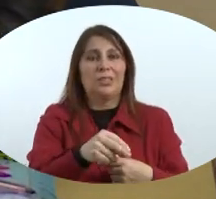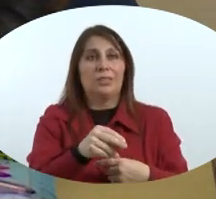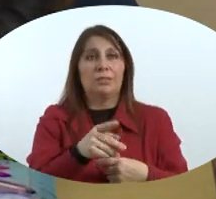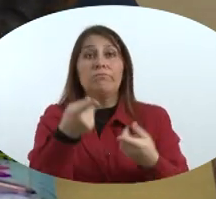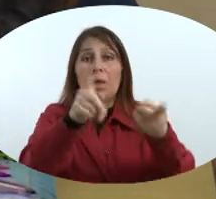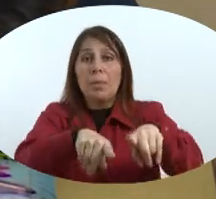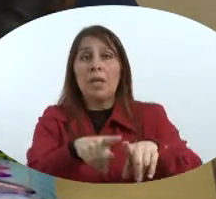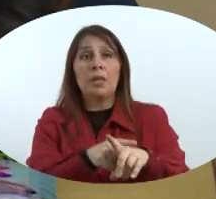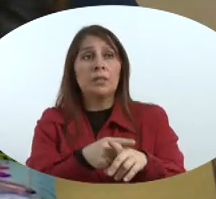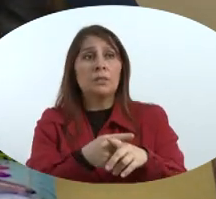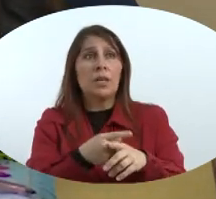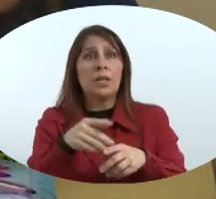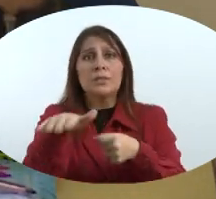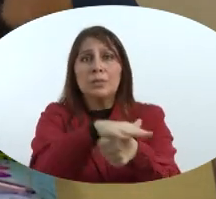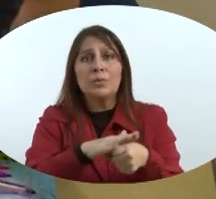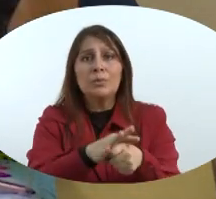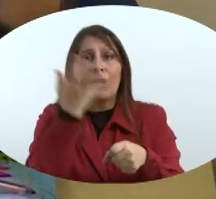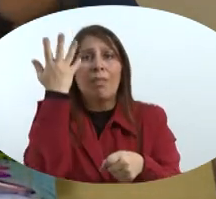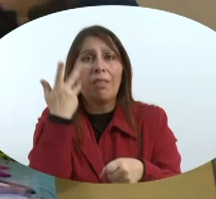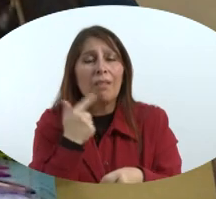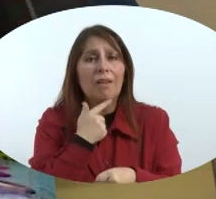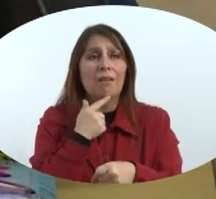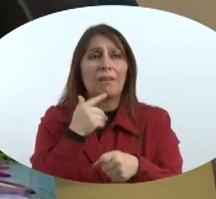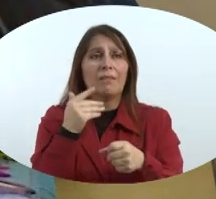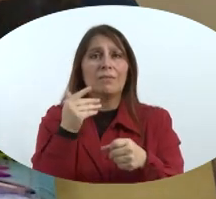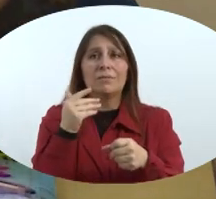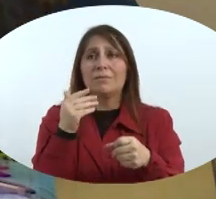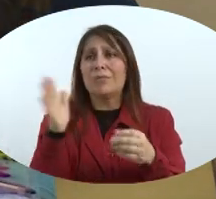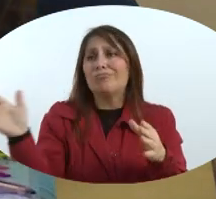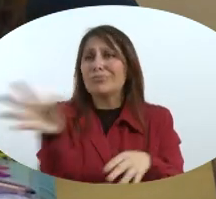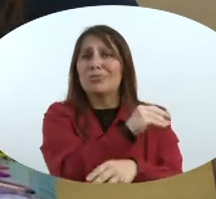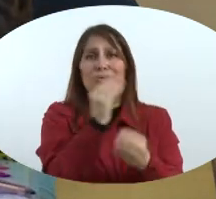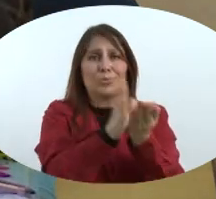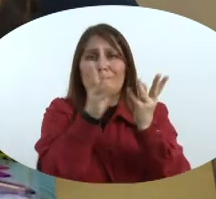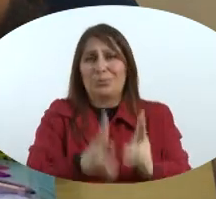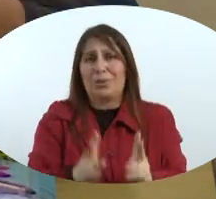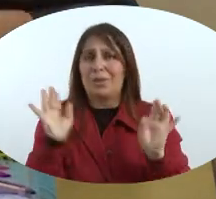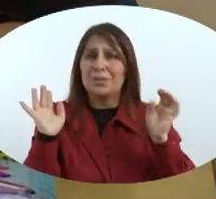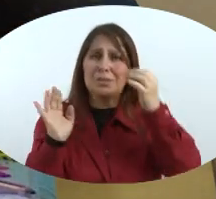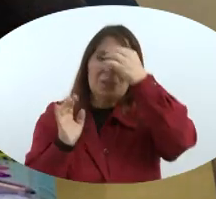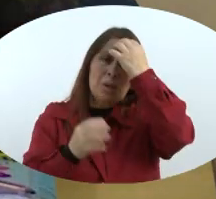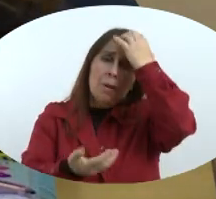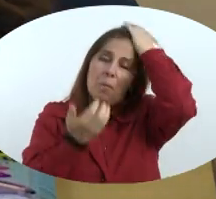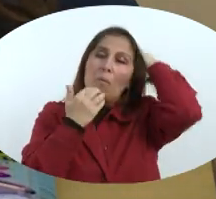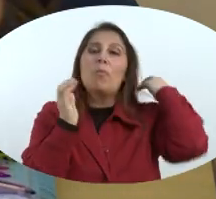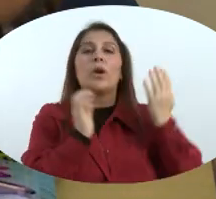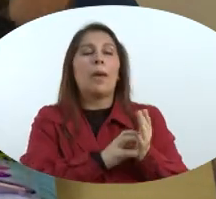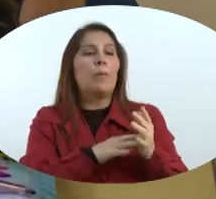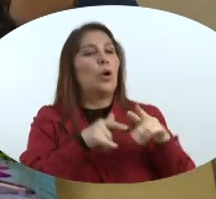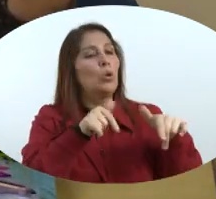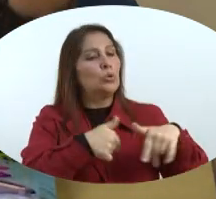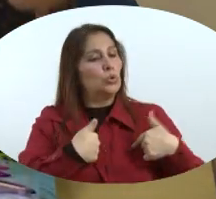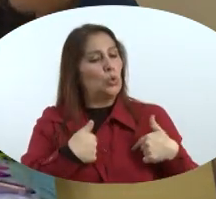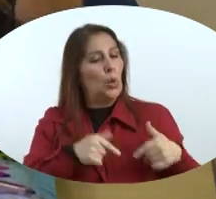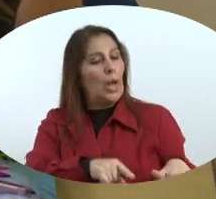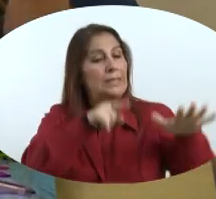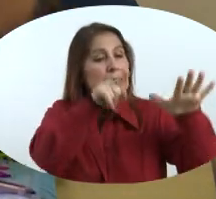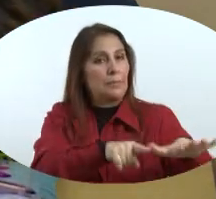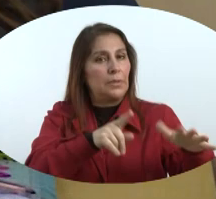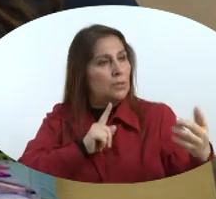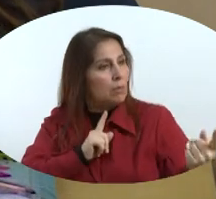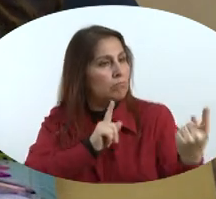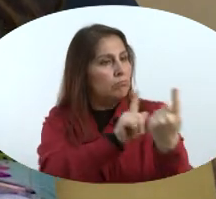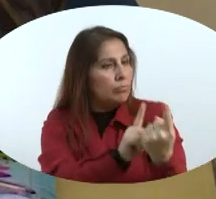si nosotros nos acercamos a esas am a cada uno de por ejemplo de nuestros semestres de nuestros